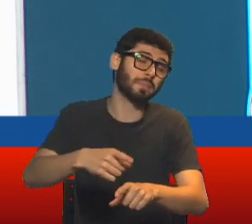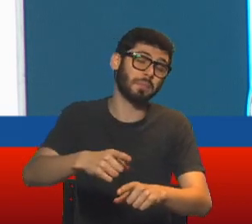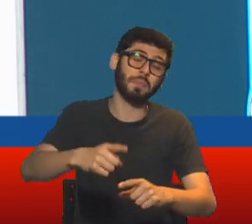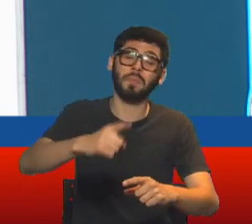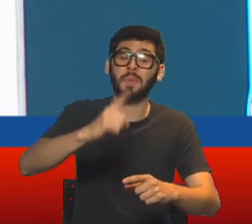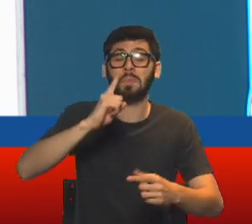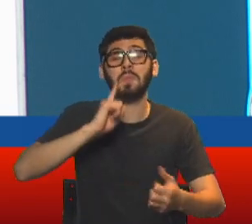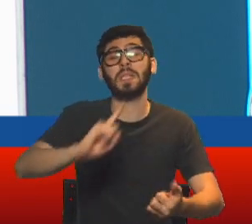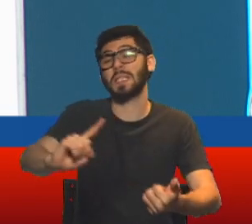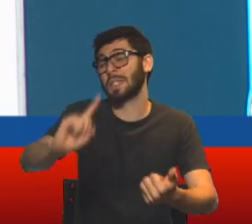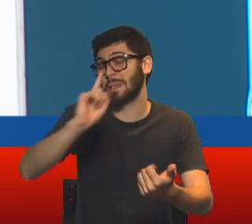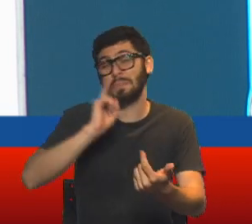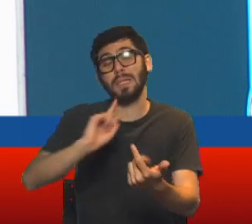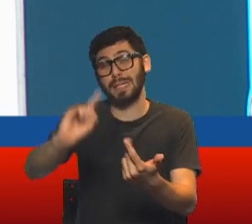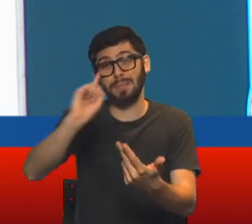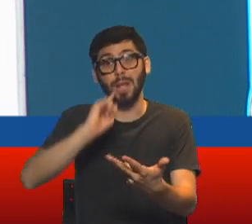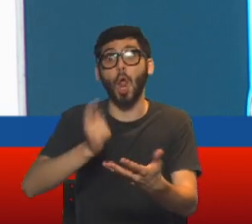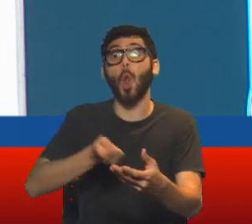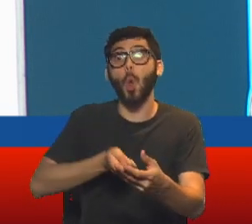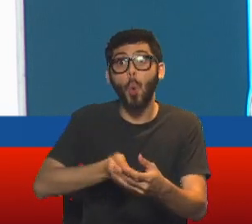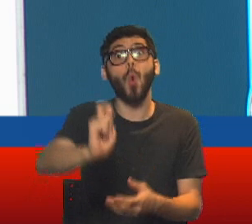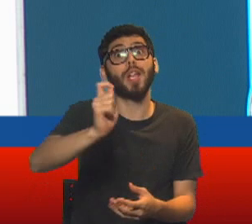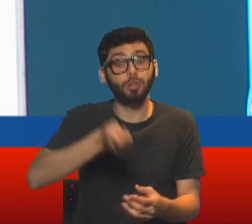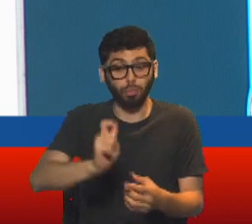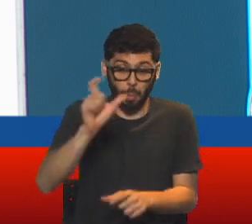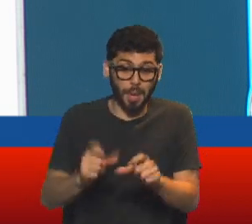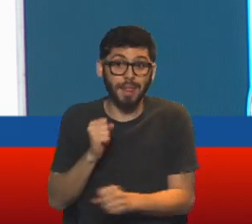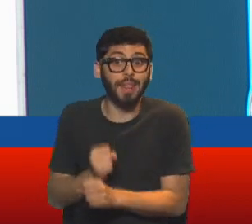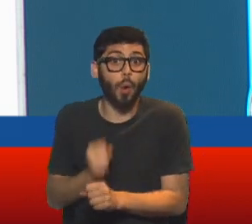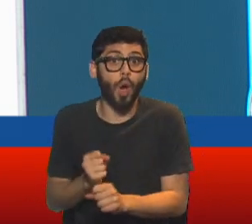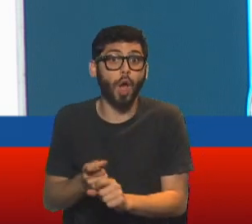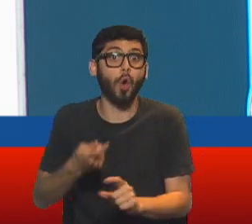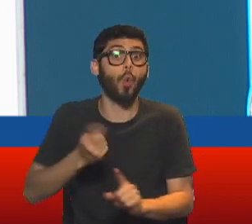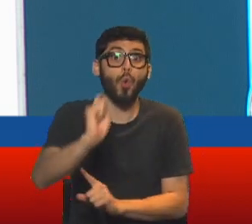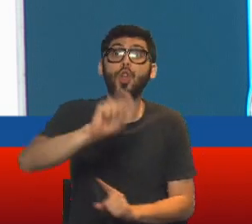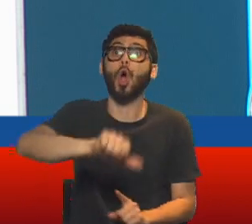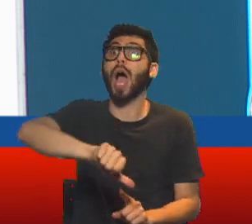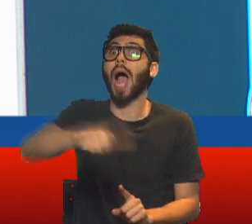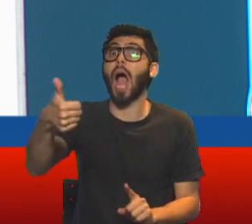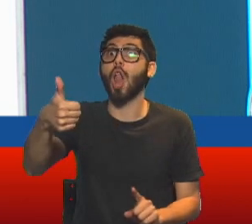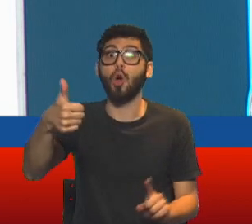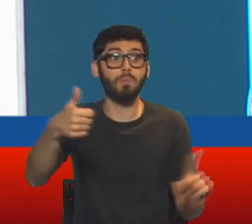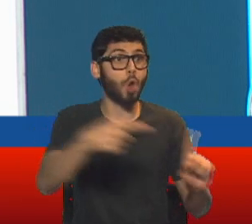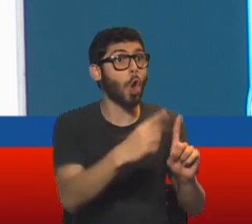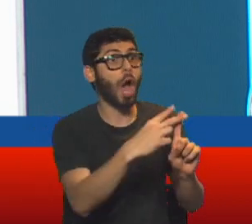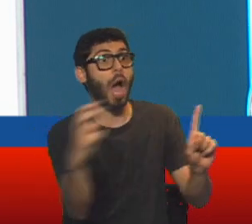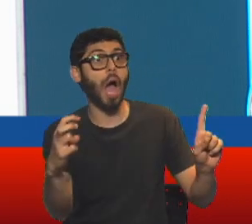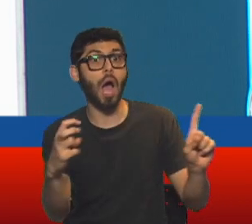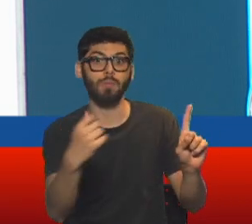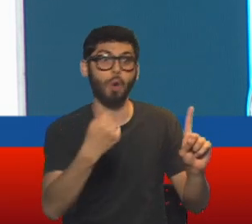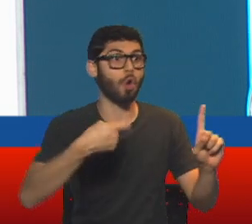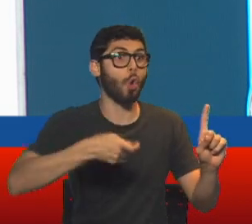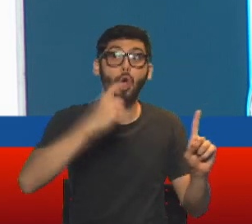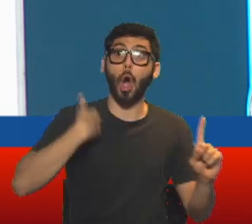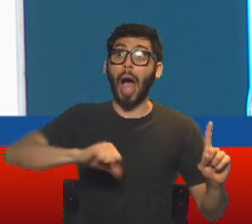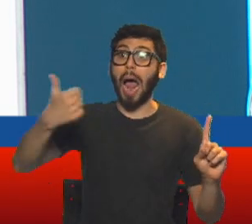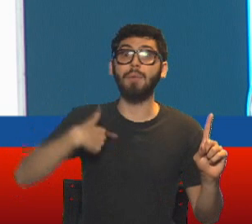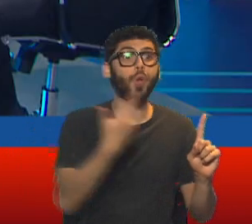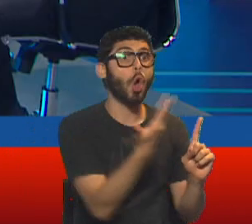de vincular al gobierno con los fallecidos. Yo digo, es una pregunta que hago. ¿No habría también que agradecer que estamos vivos,